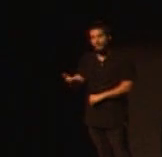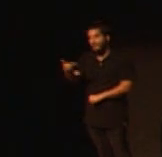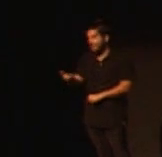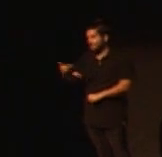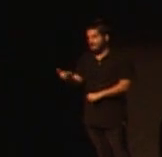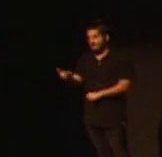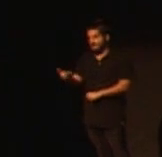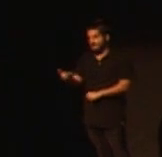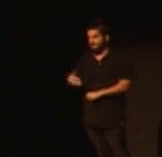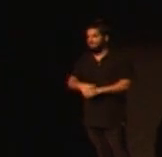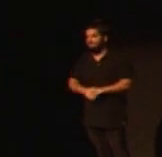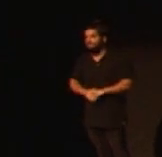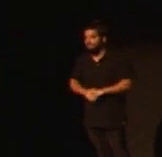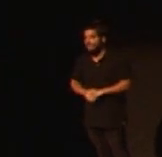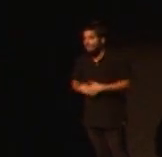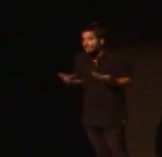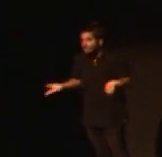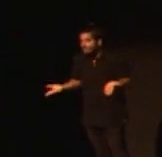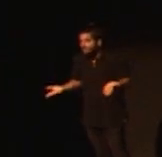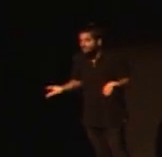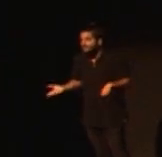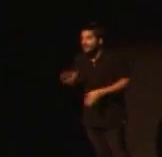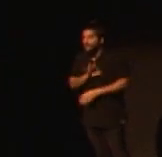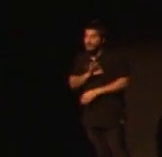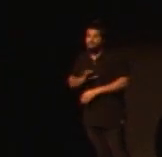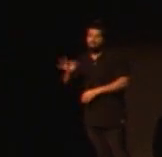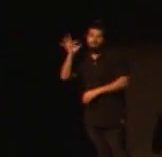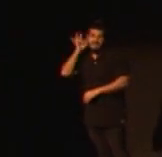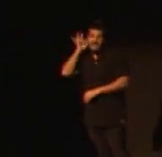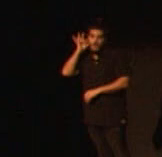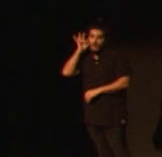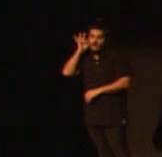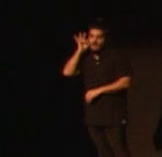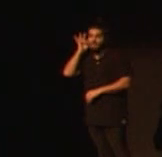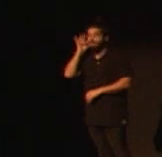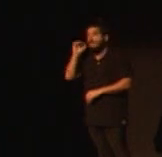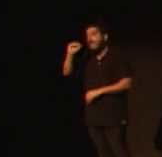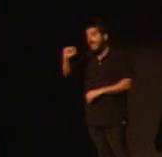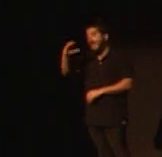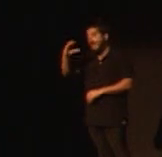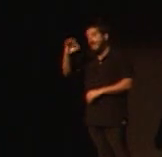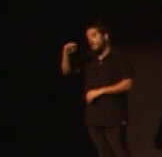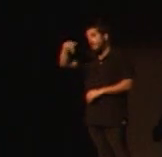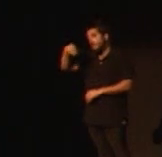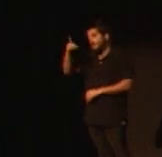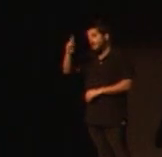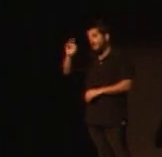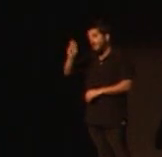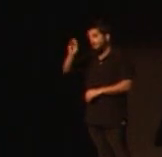impactante. Y es de una señora que tenía acondroplasia y vino desde